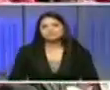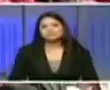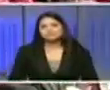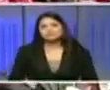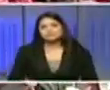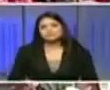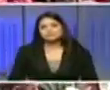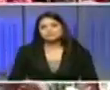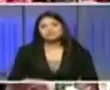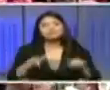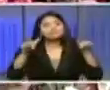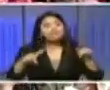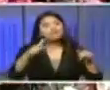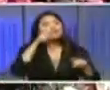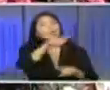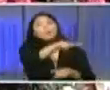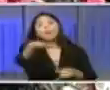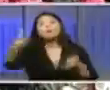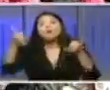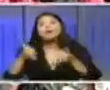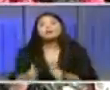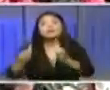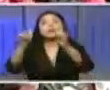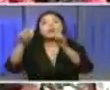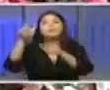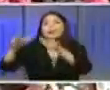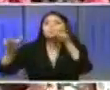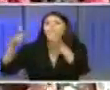Y este es el pueblo hijo de los libertadores.